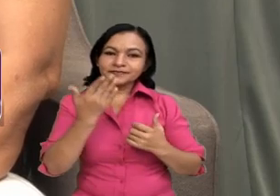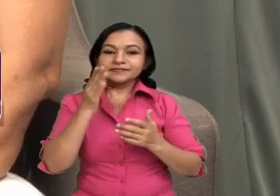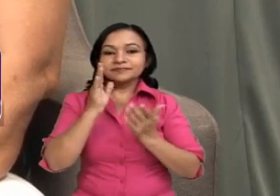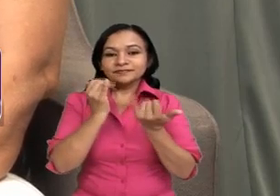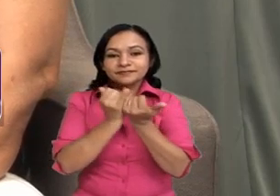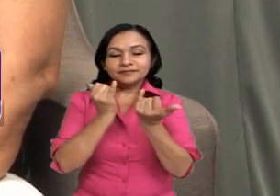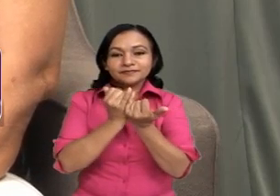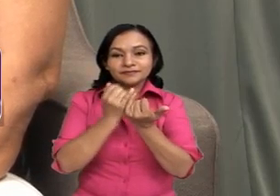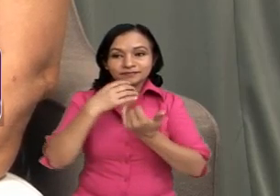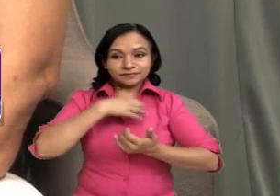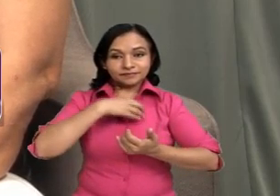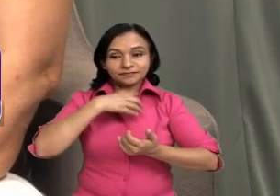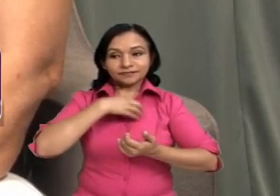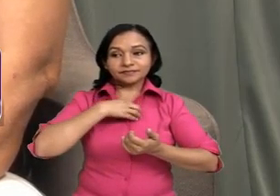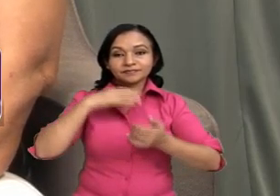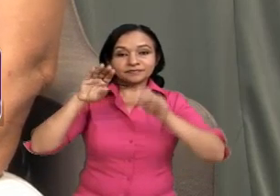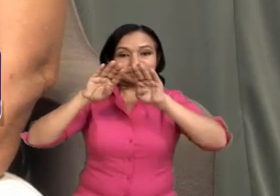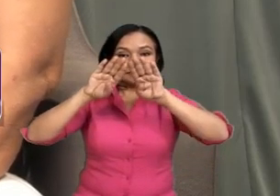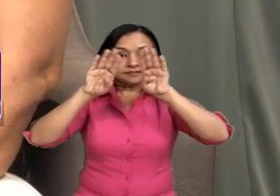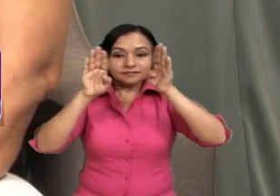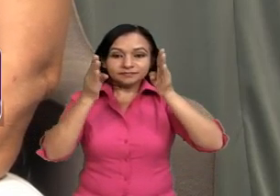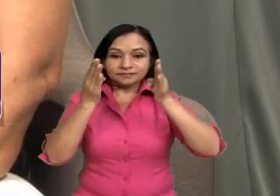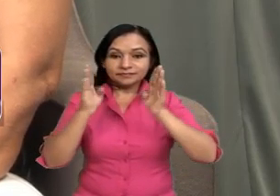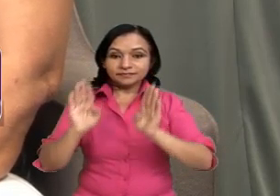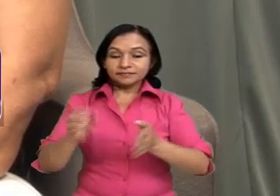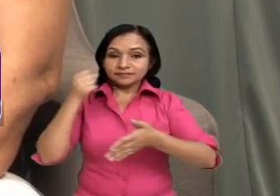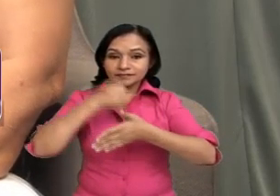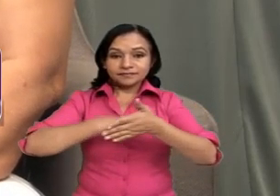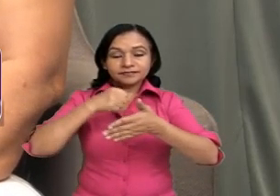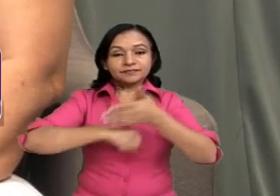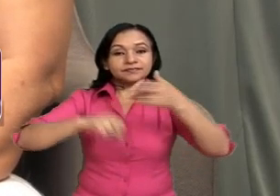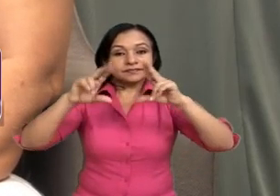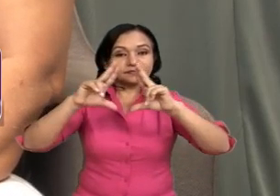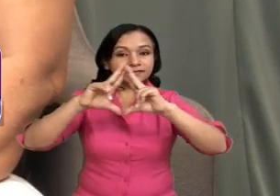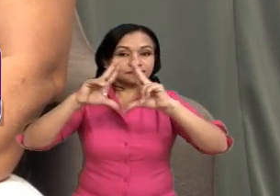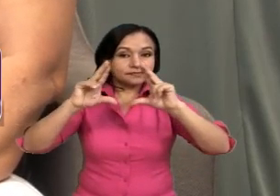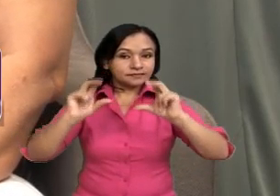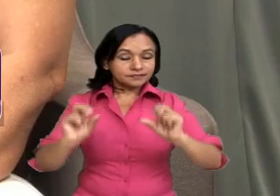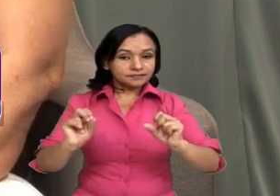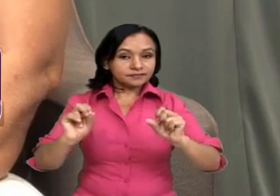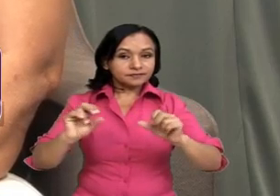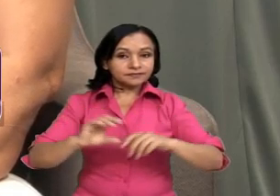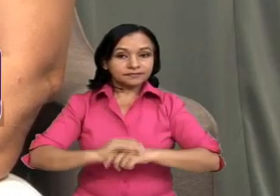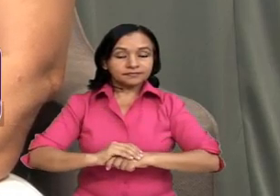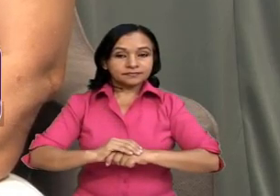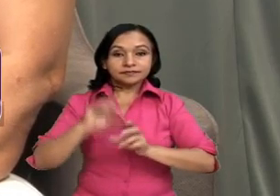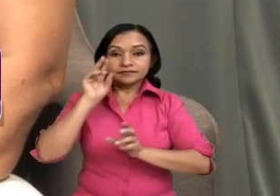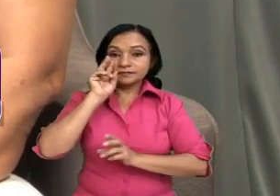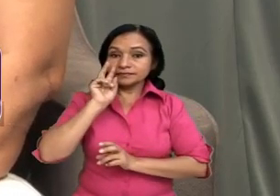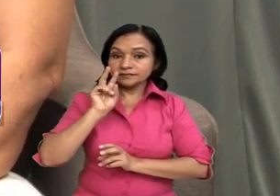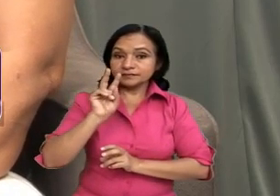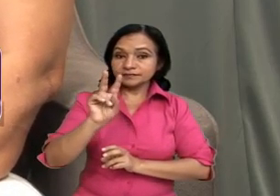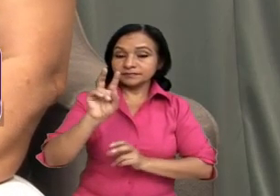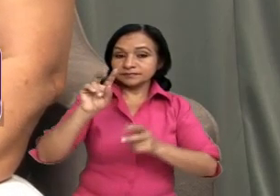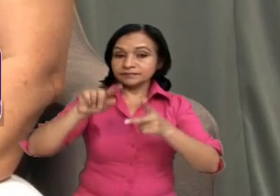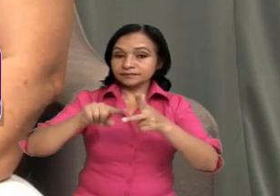nuestro proceso, digamos, de lucha en Nicaragua, y si vos lo ves, cuando